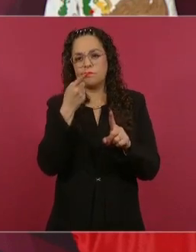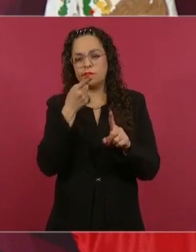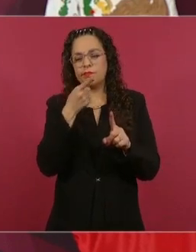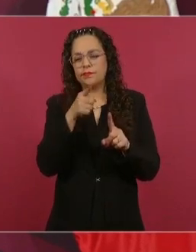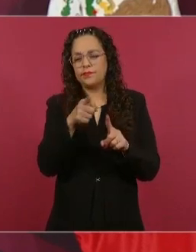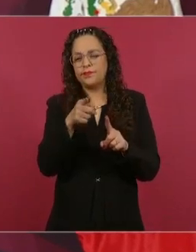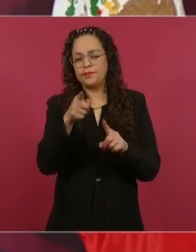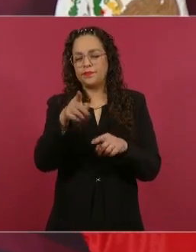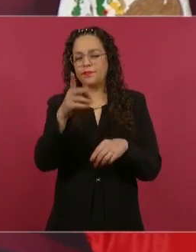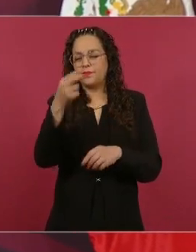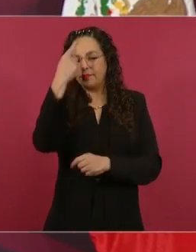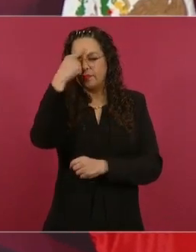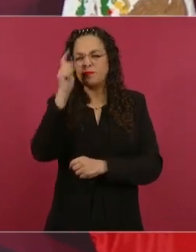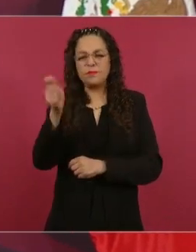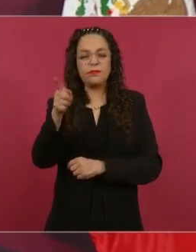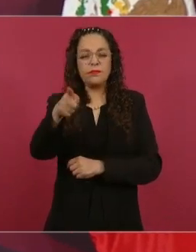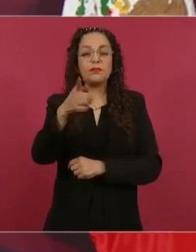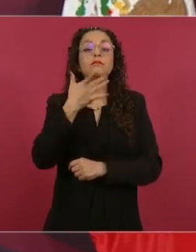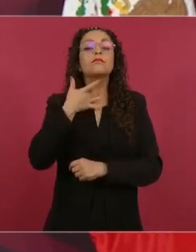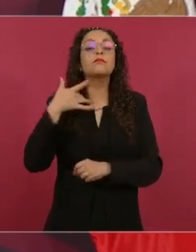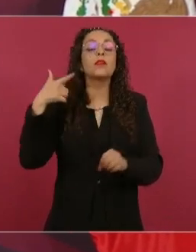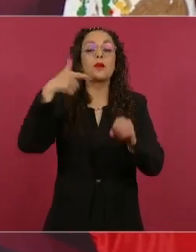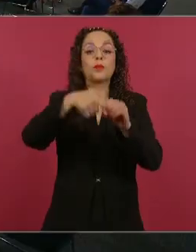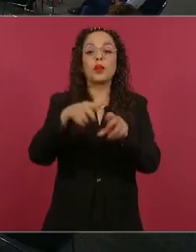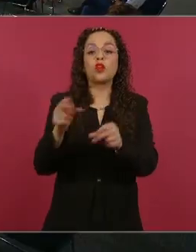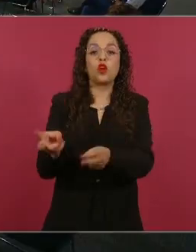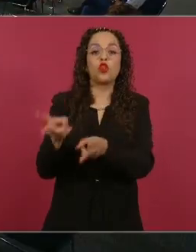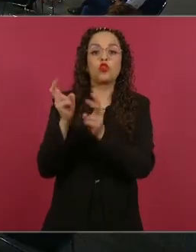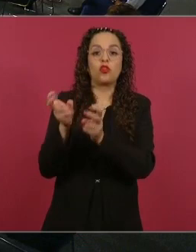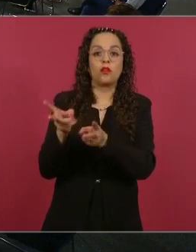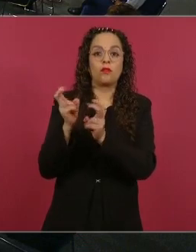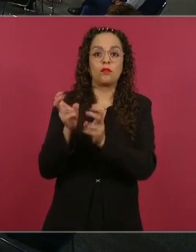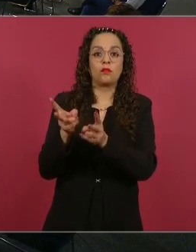evitar el huachicol? A ver si pones la nueva.